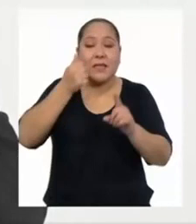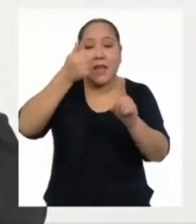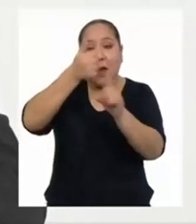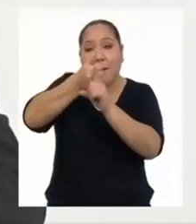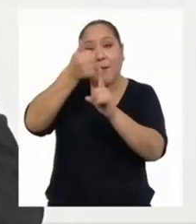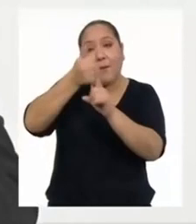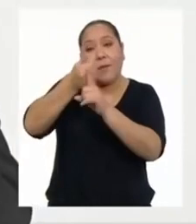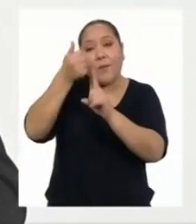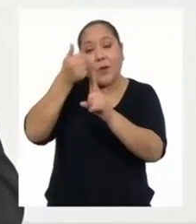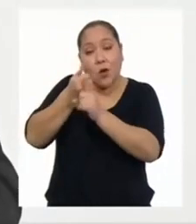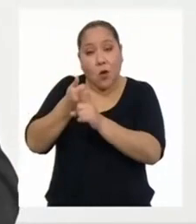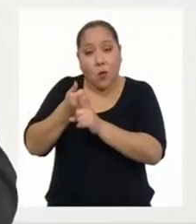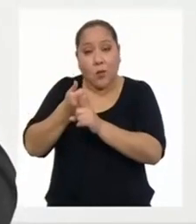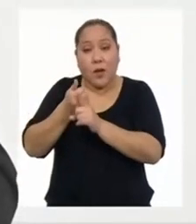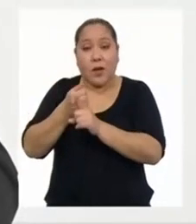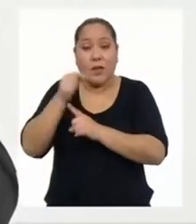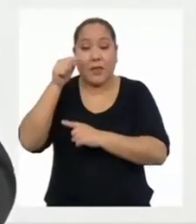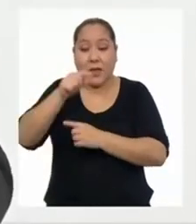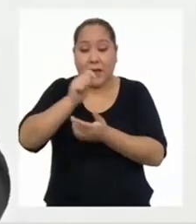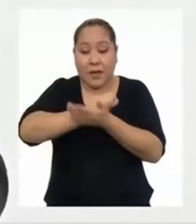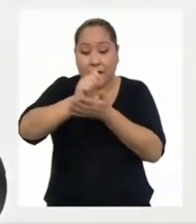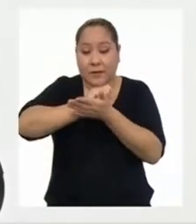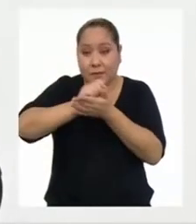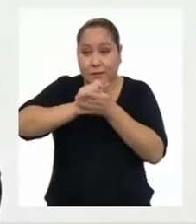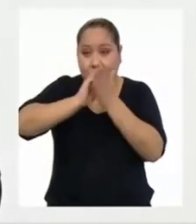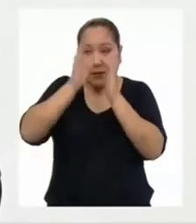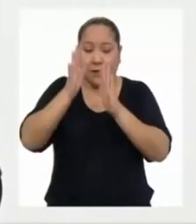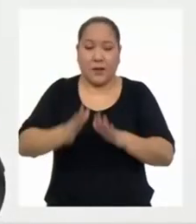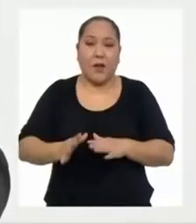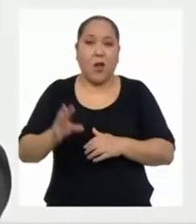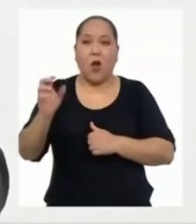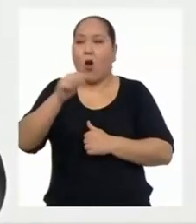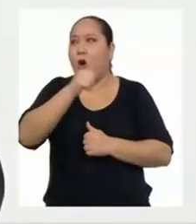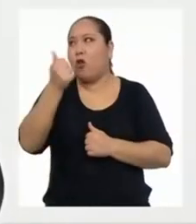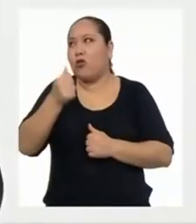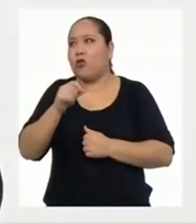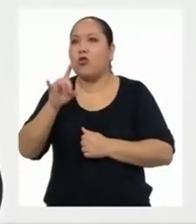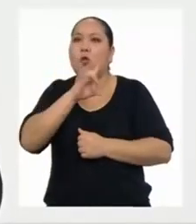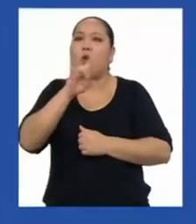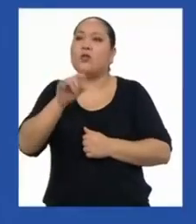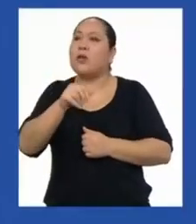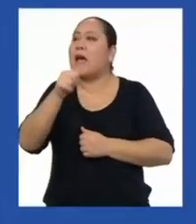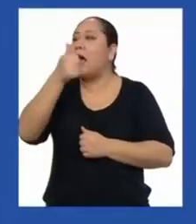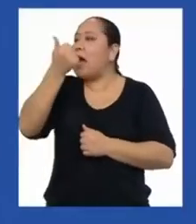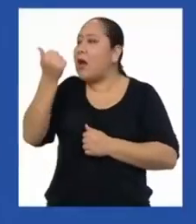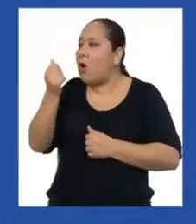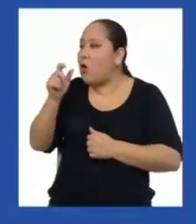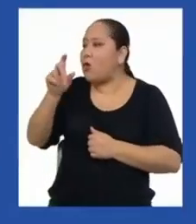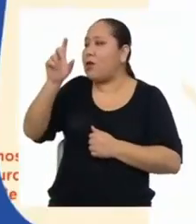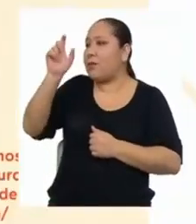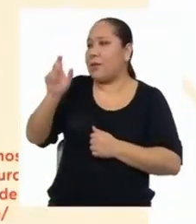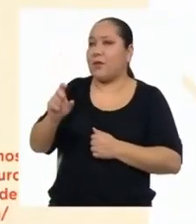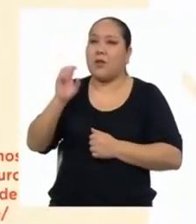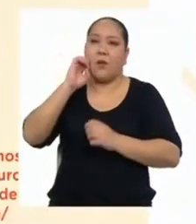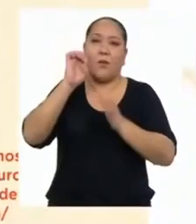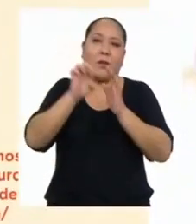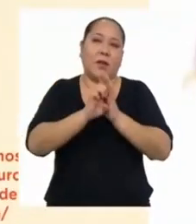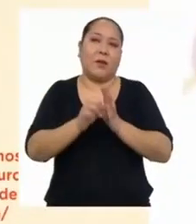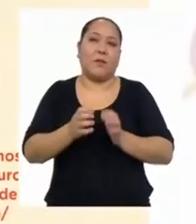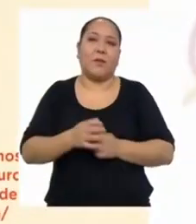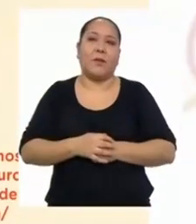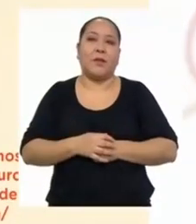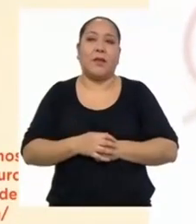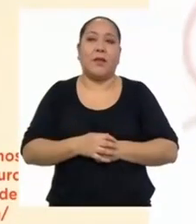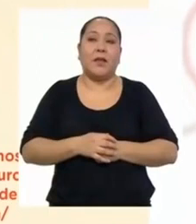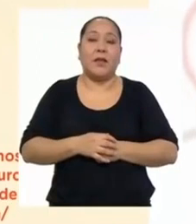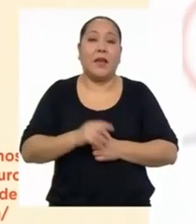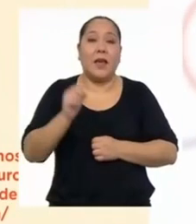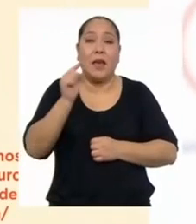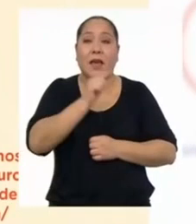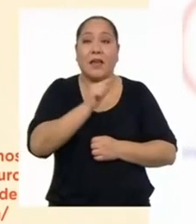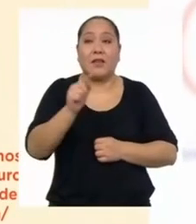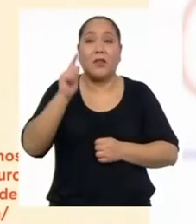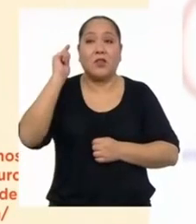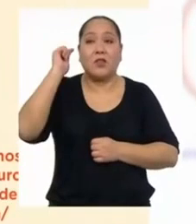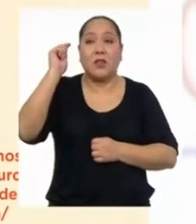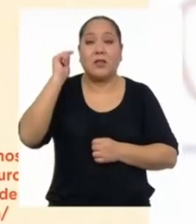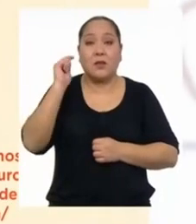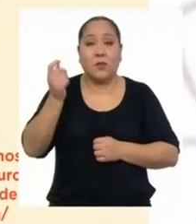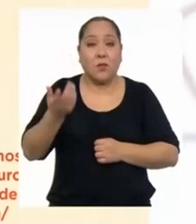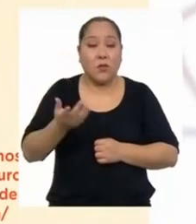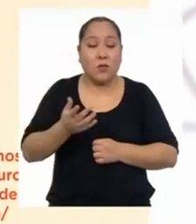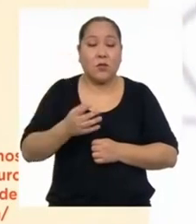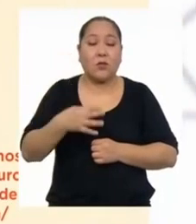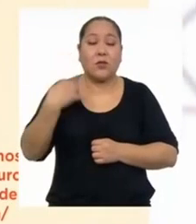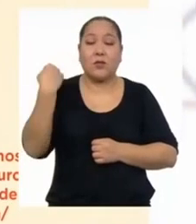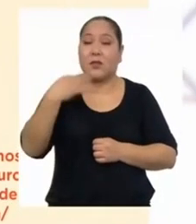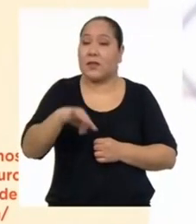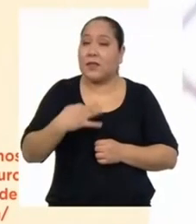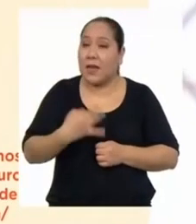Otras narraciones incluyen la tercera persona. Por ejemplo, pero en los testimonios siempre